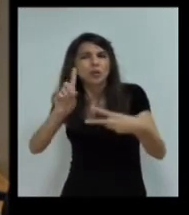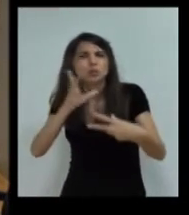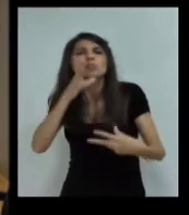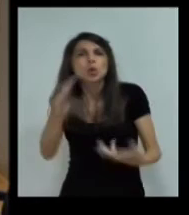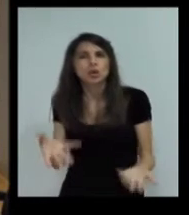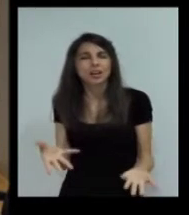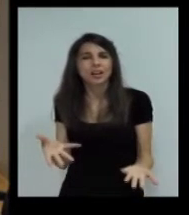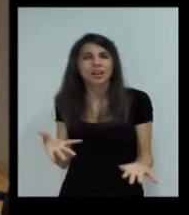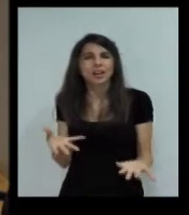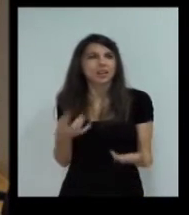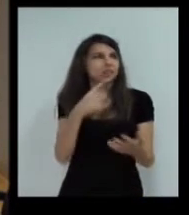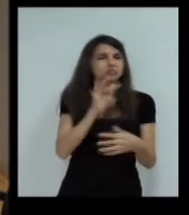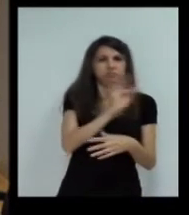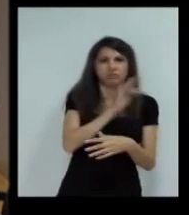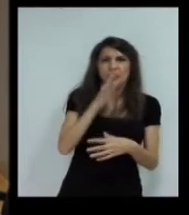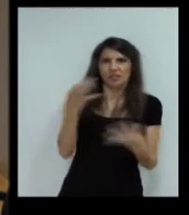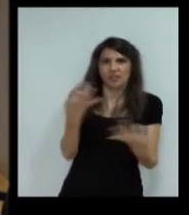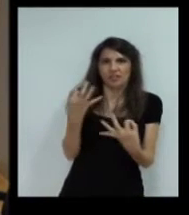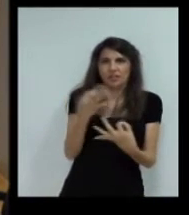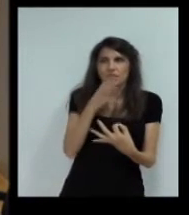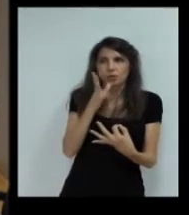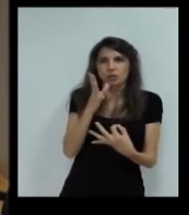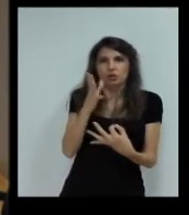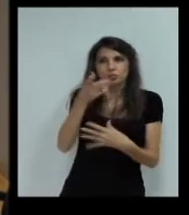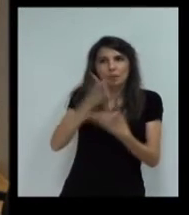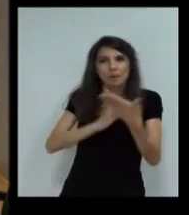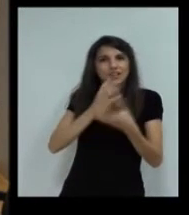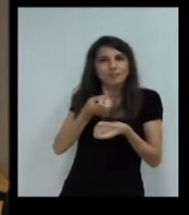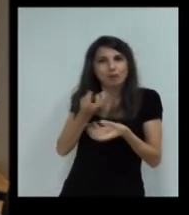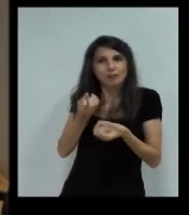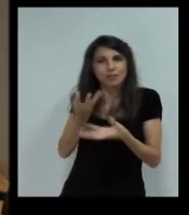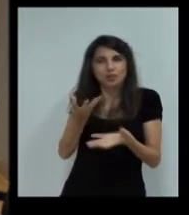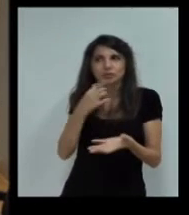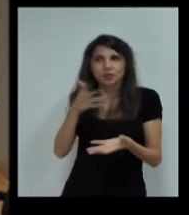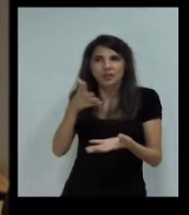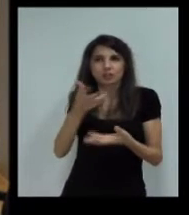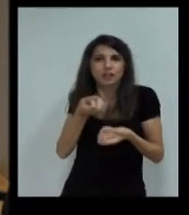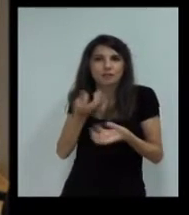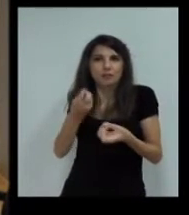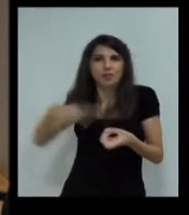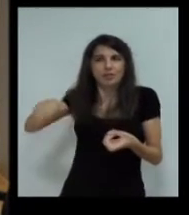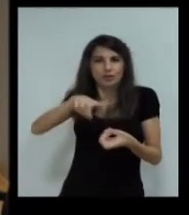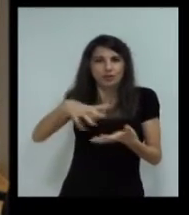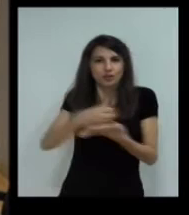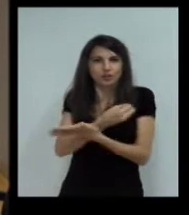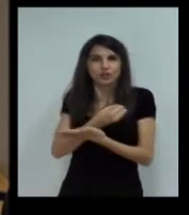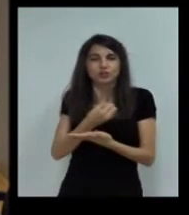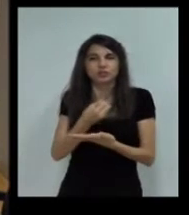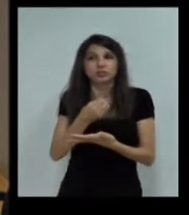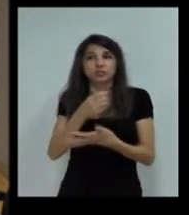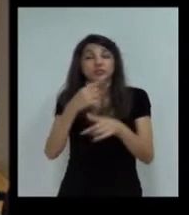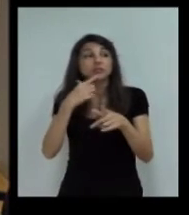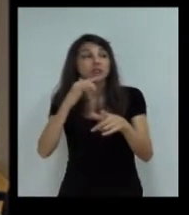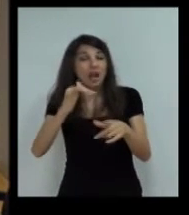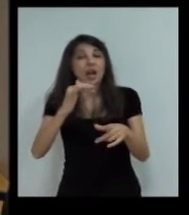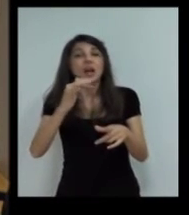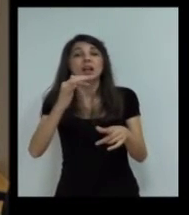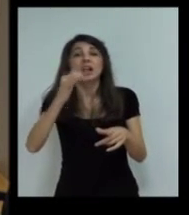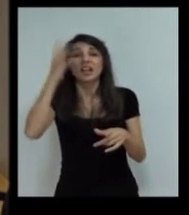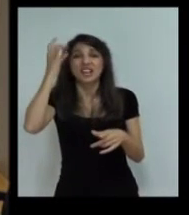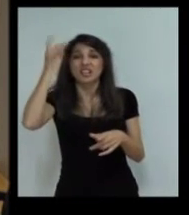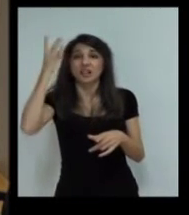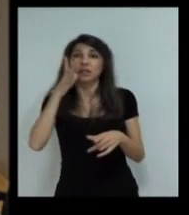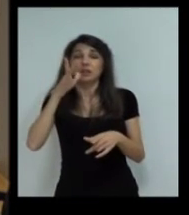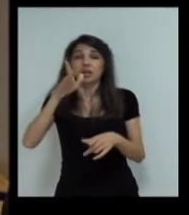también, subtitulados, ¿no? Es una parte de la información, el derecho a la información, ¿no?, de cualquiera. Claro. De hecho, ha habido iniciativas de anunciantes